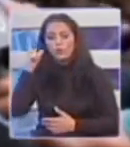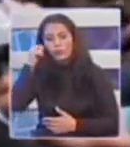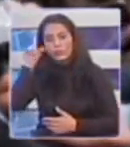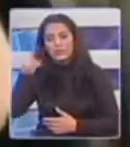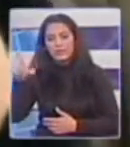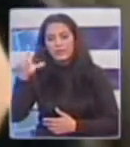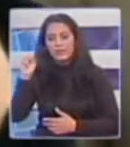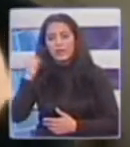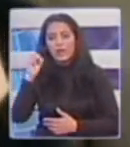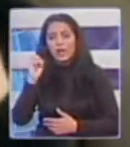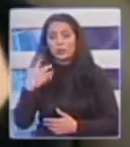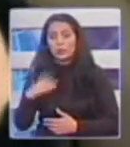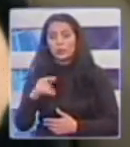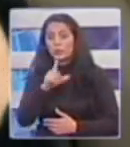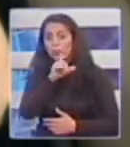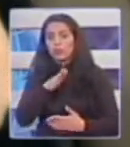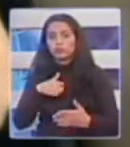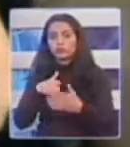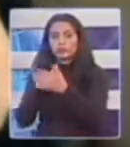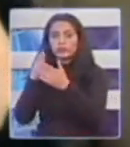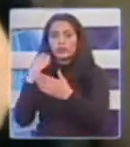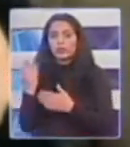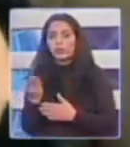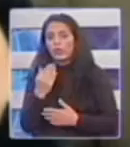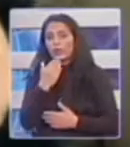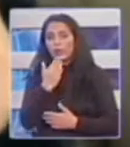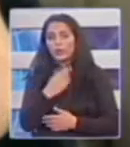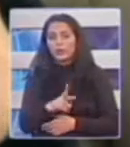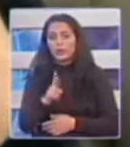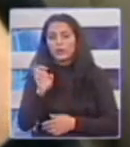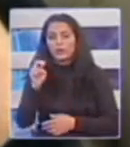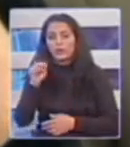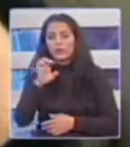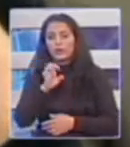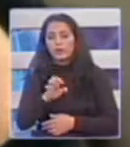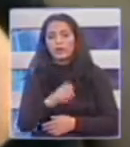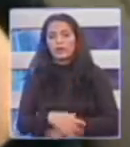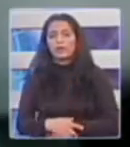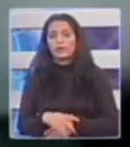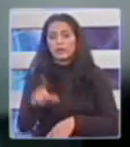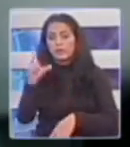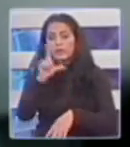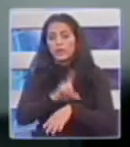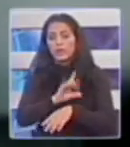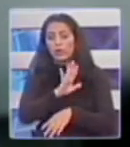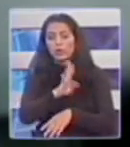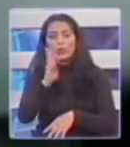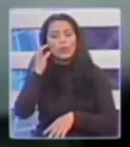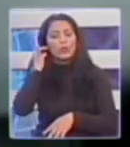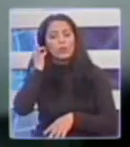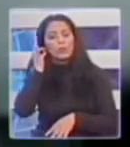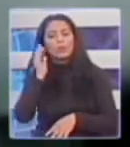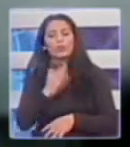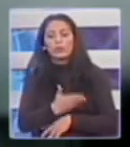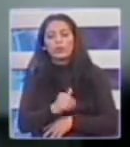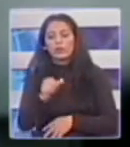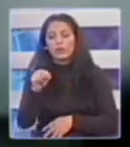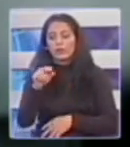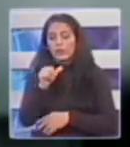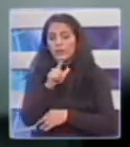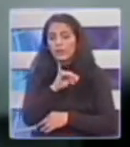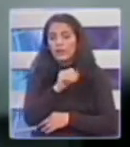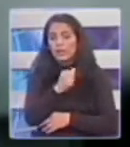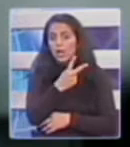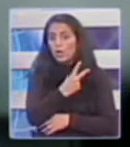Lasso. René Ramírez, secretario de Educación Superior, Ciencia, Tecnología e Innovación, y su esposa, Analía Minteguiaga, interpusieron